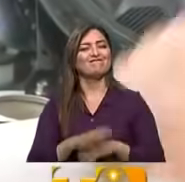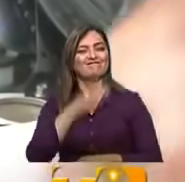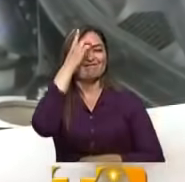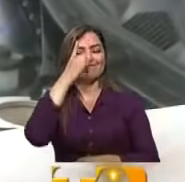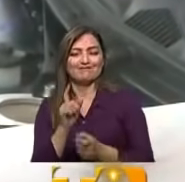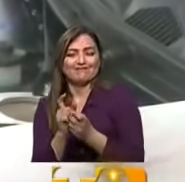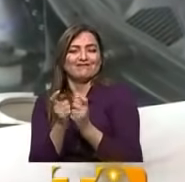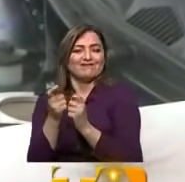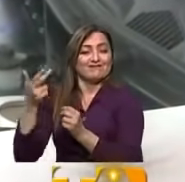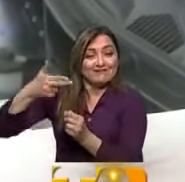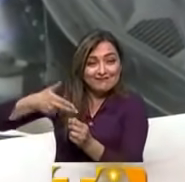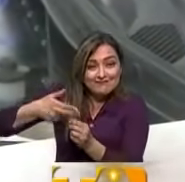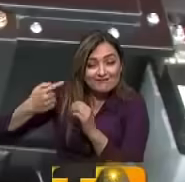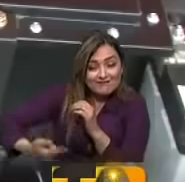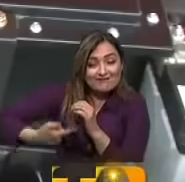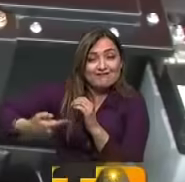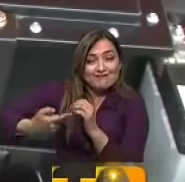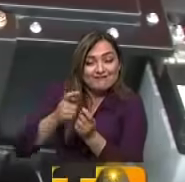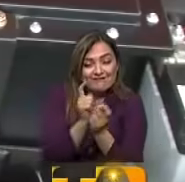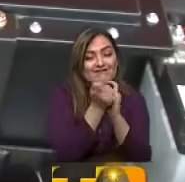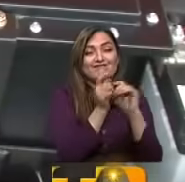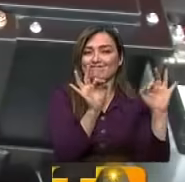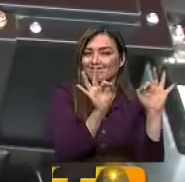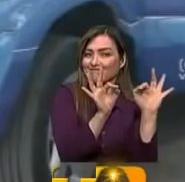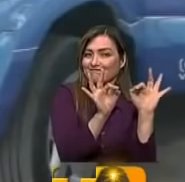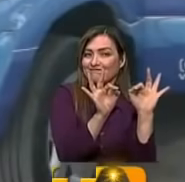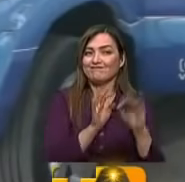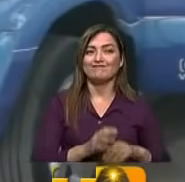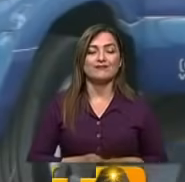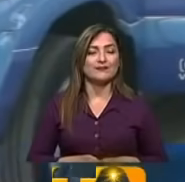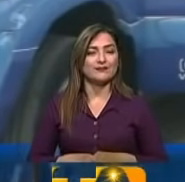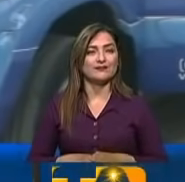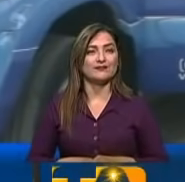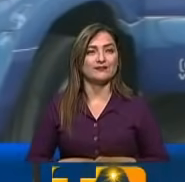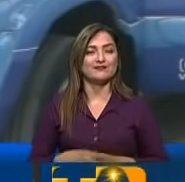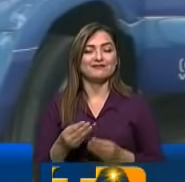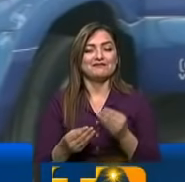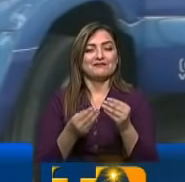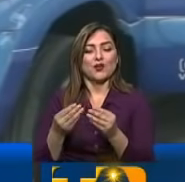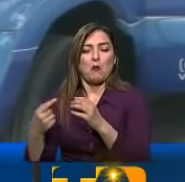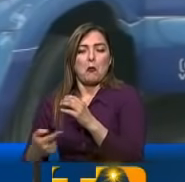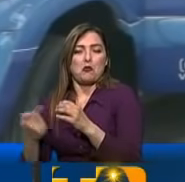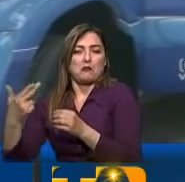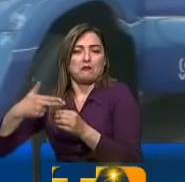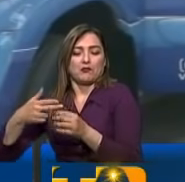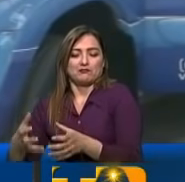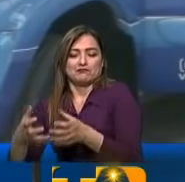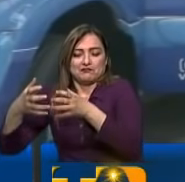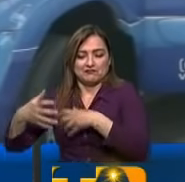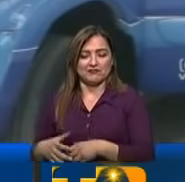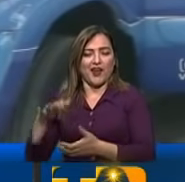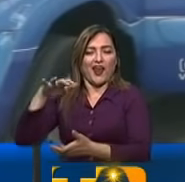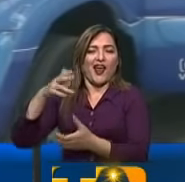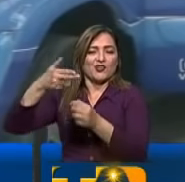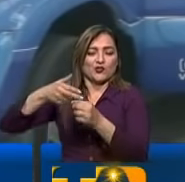decidieron convertir un auto de motor a combustión en un auto eléctrico. Lo que hacemos en resumen es retirar el motor de combustión, tanque de